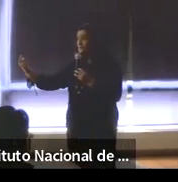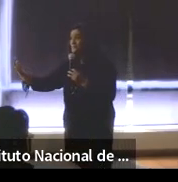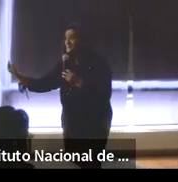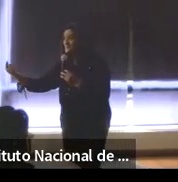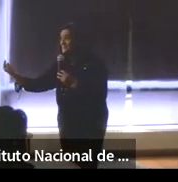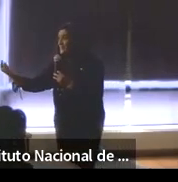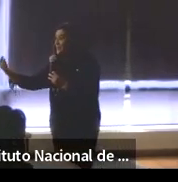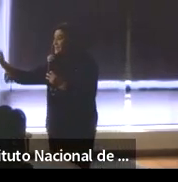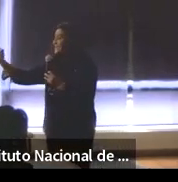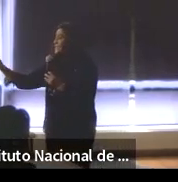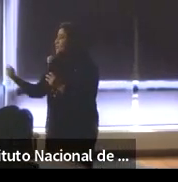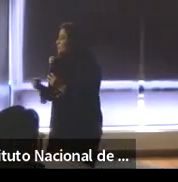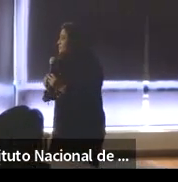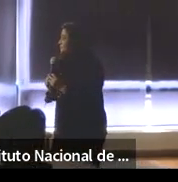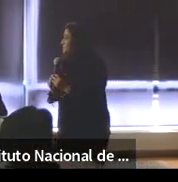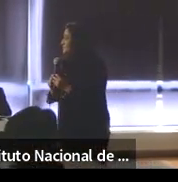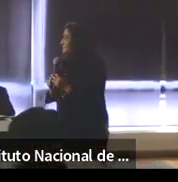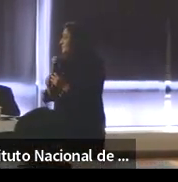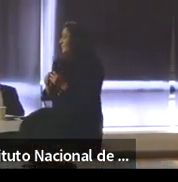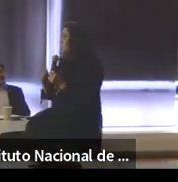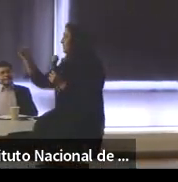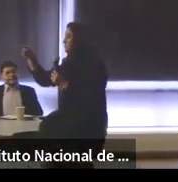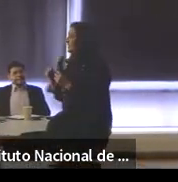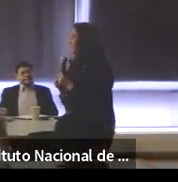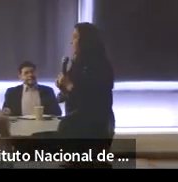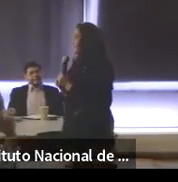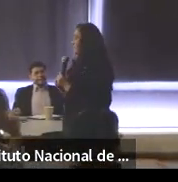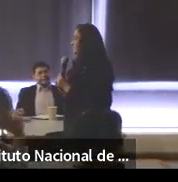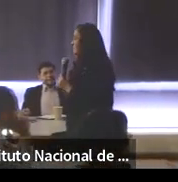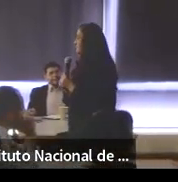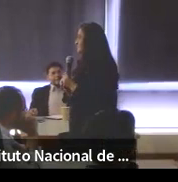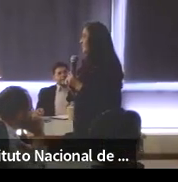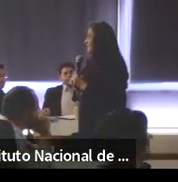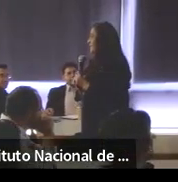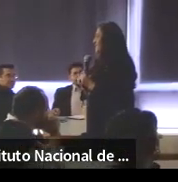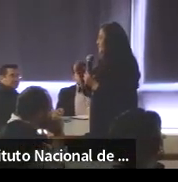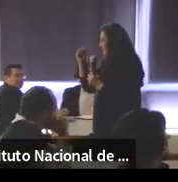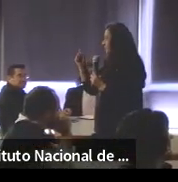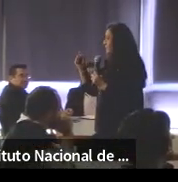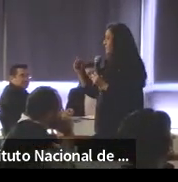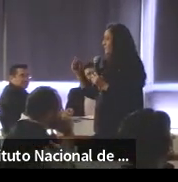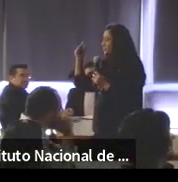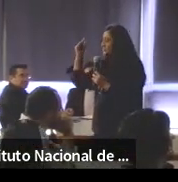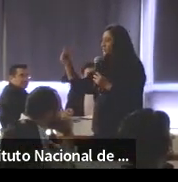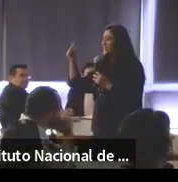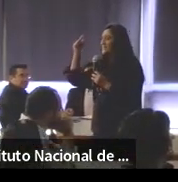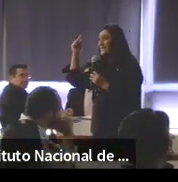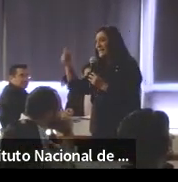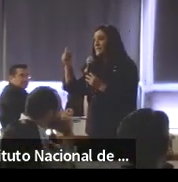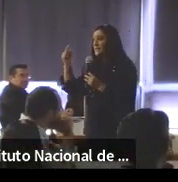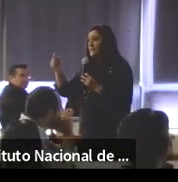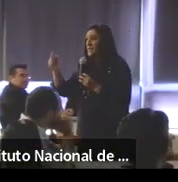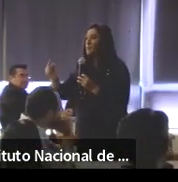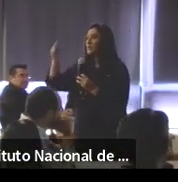un costo Cuál es el costo que no te tengan confianza que sepan que no se pueden